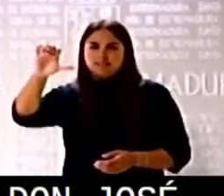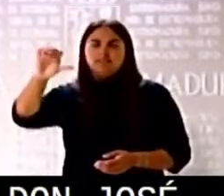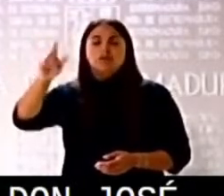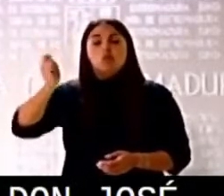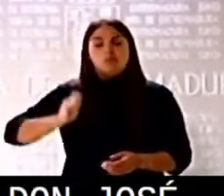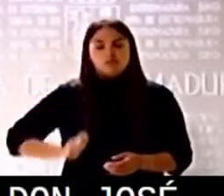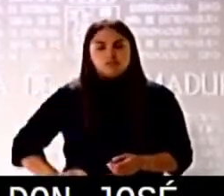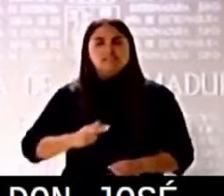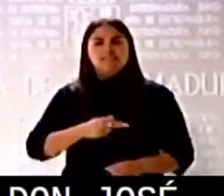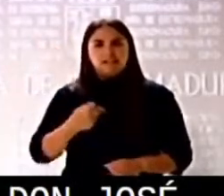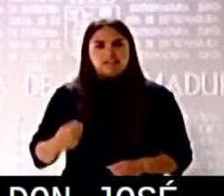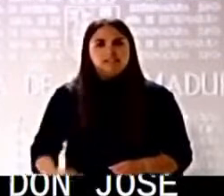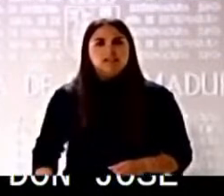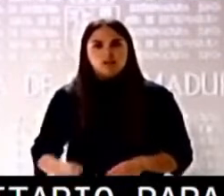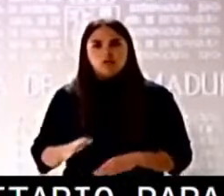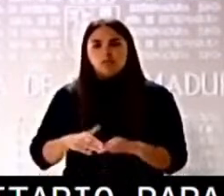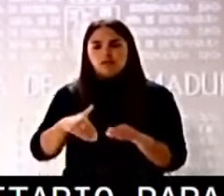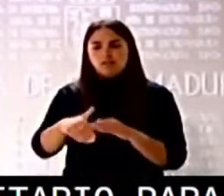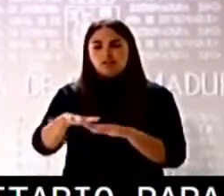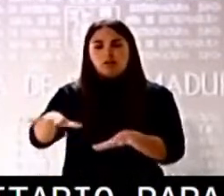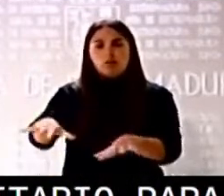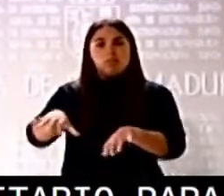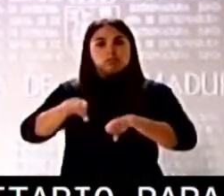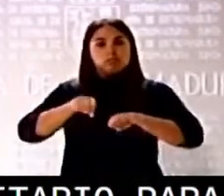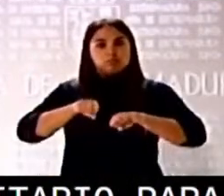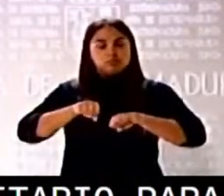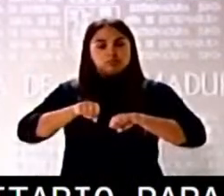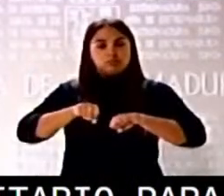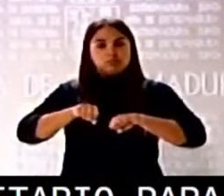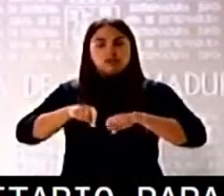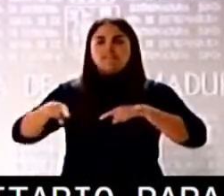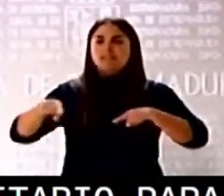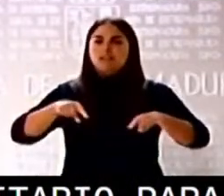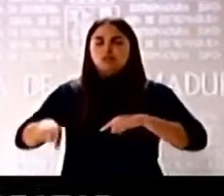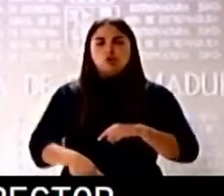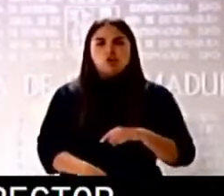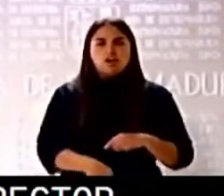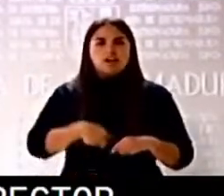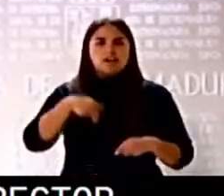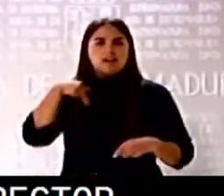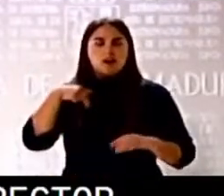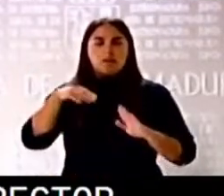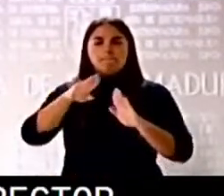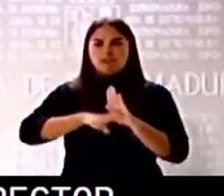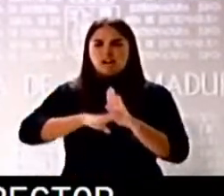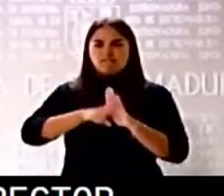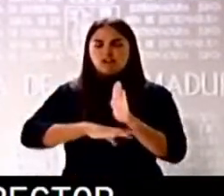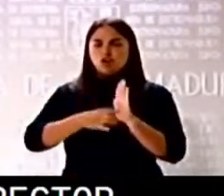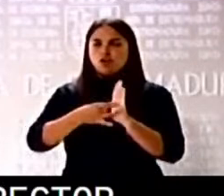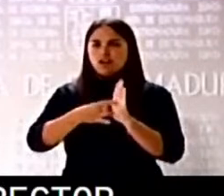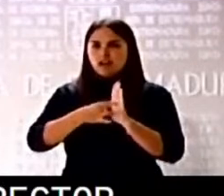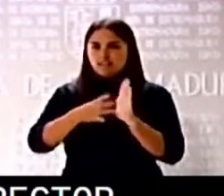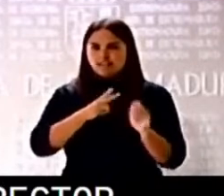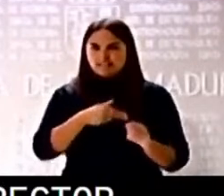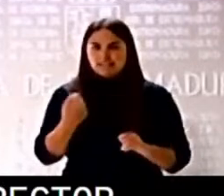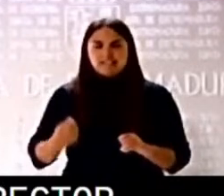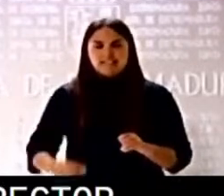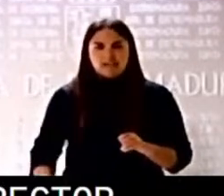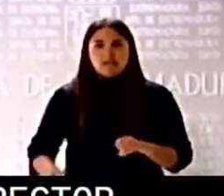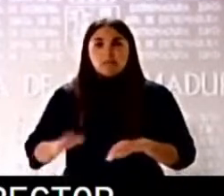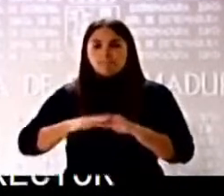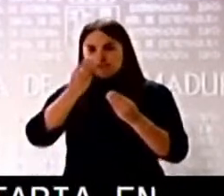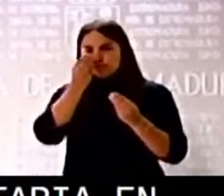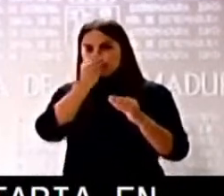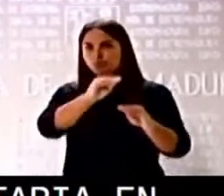profesional sanitario, para ocupar el cargo y responsabilidad de Director General de Planificación y Calidad Sanitaria en